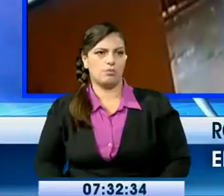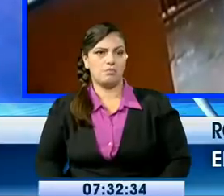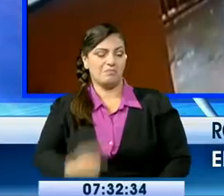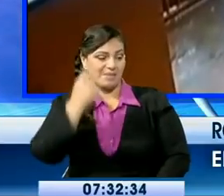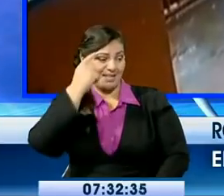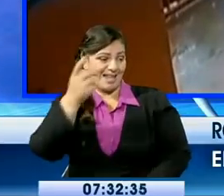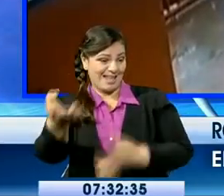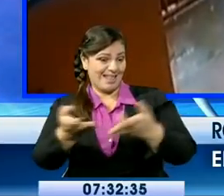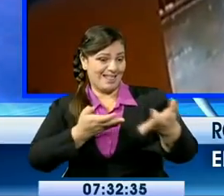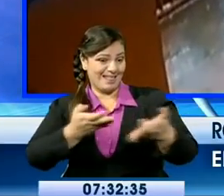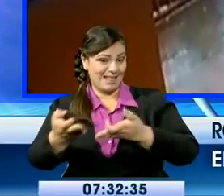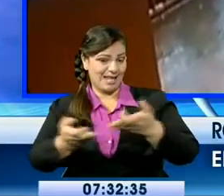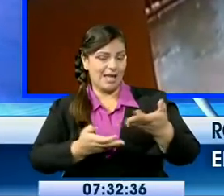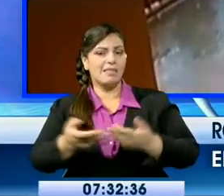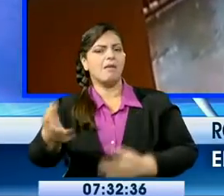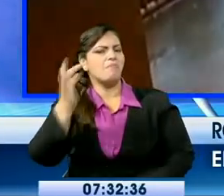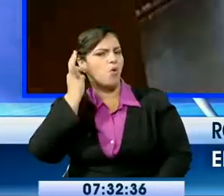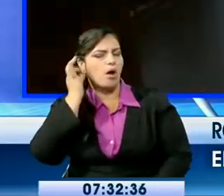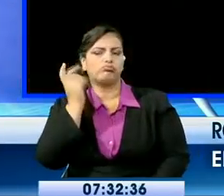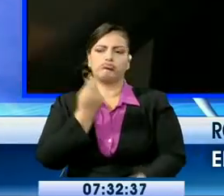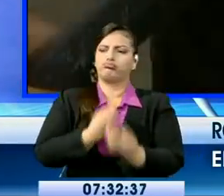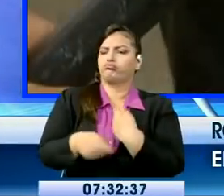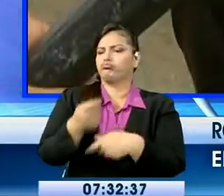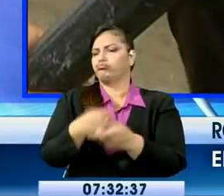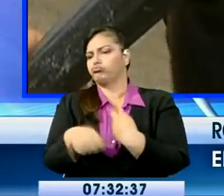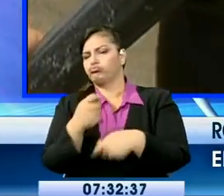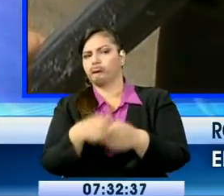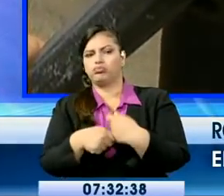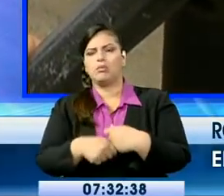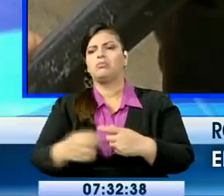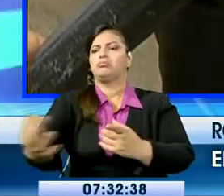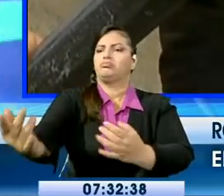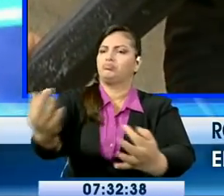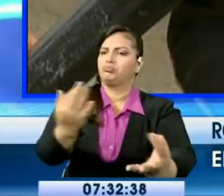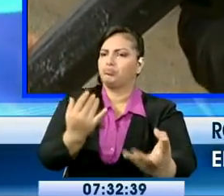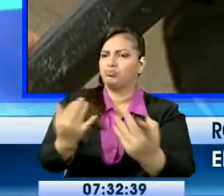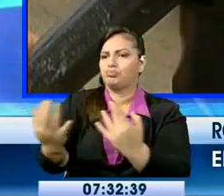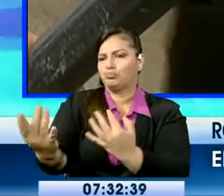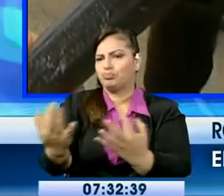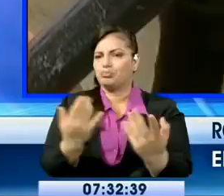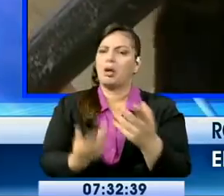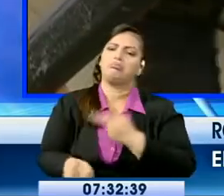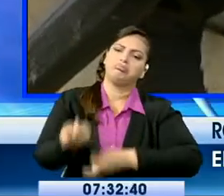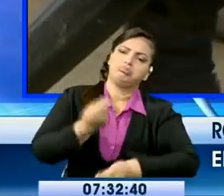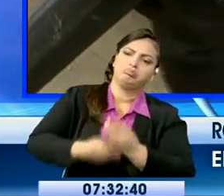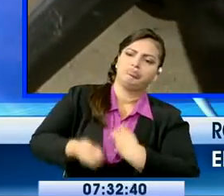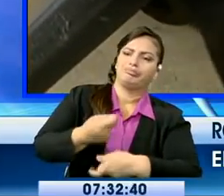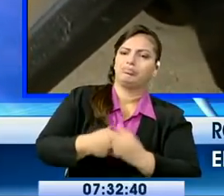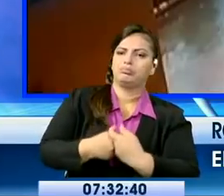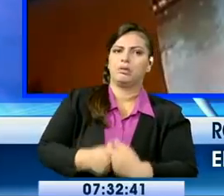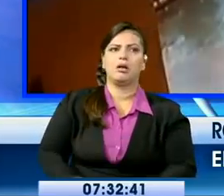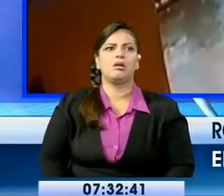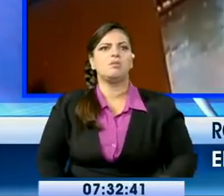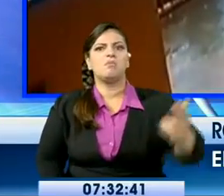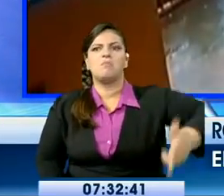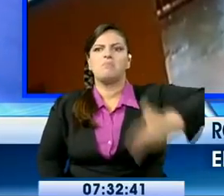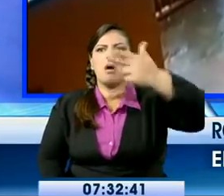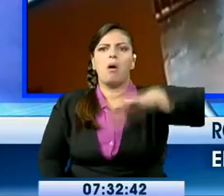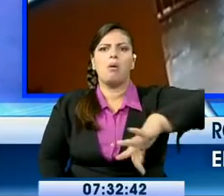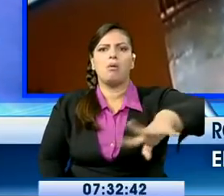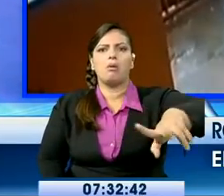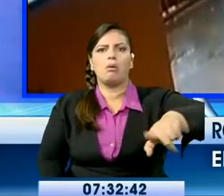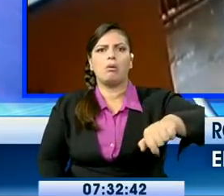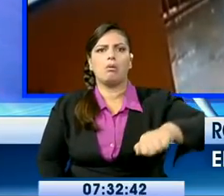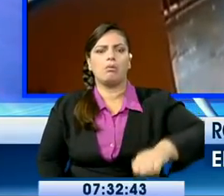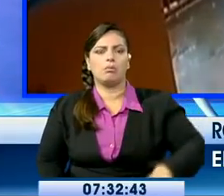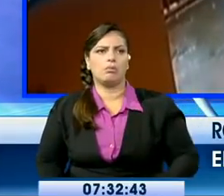recelo de querer ir a su tienda. Es verdad, es muy cierto. Pero bueno, en todo caso, yo estoy segura de que la Policía Nacional va a hacerse